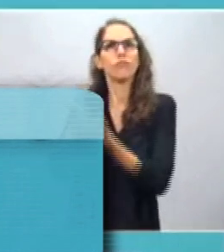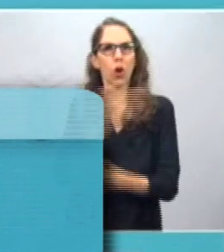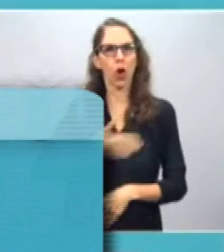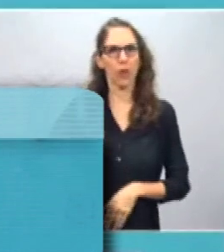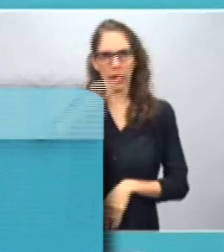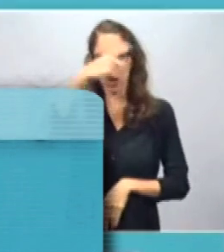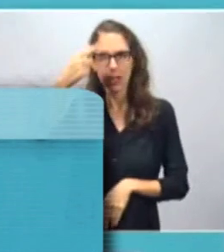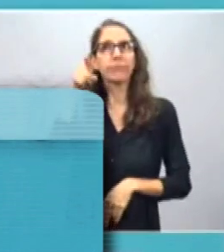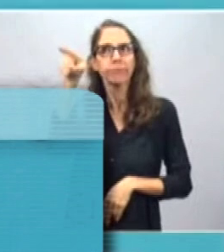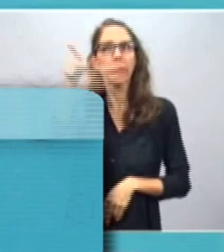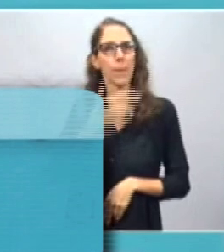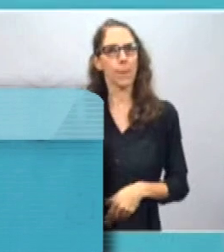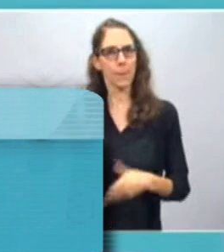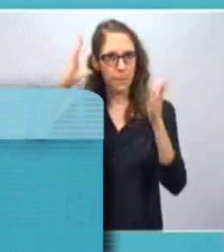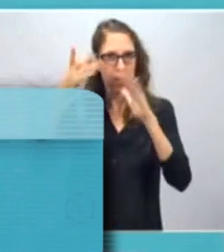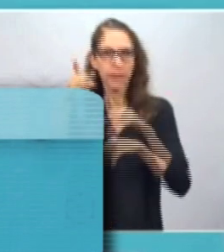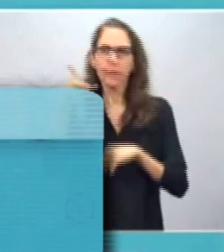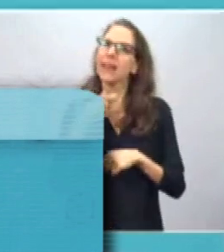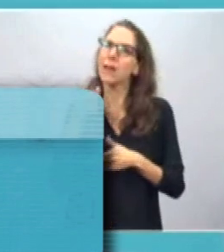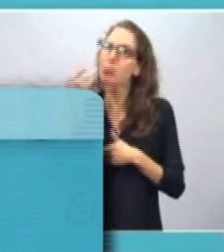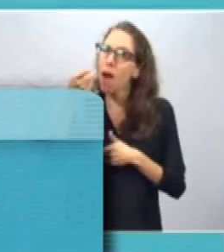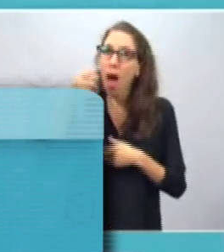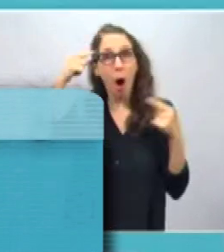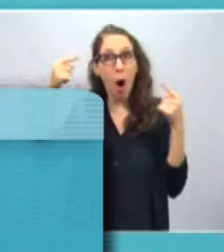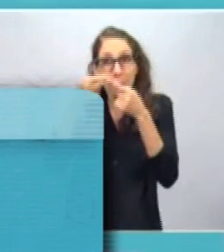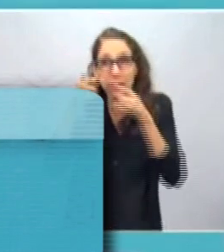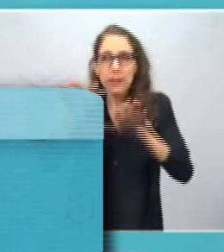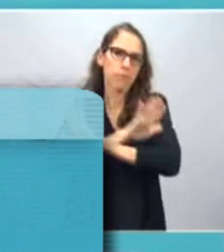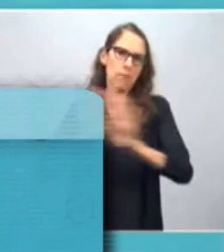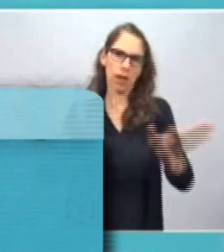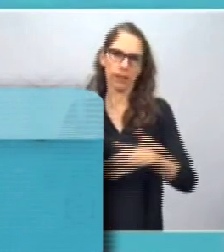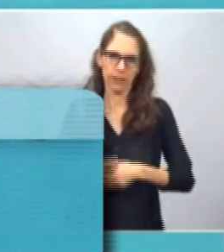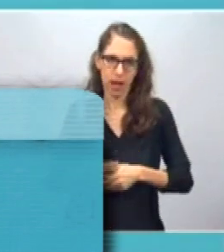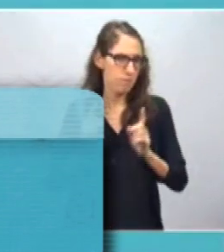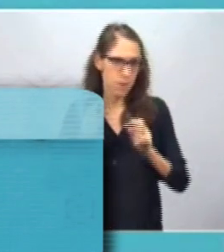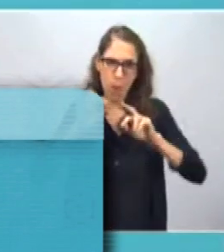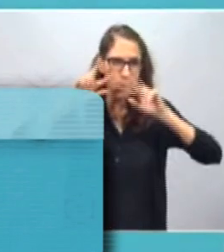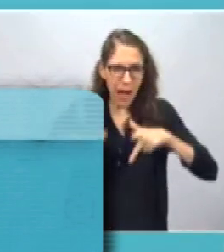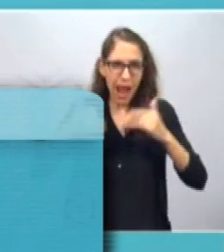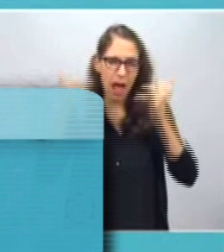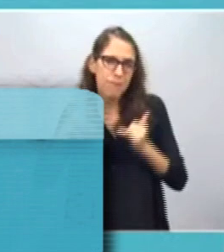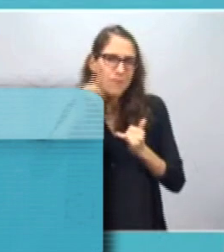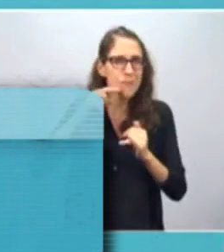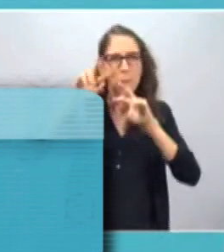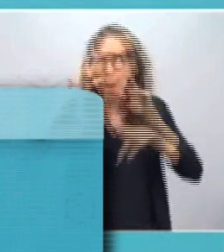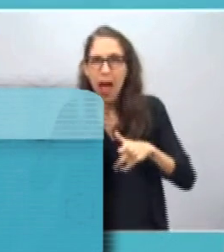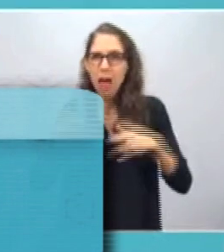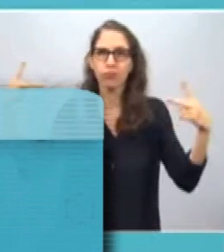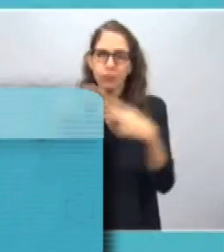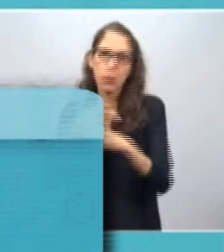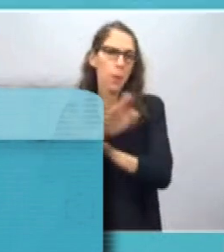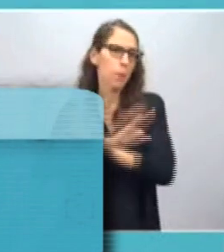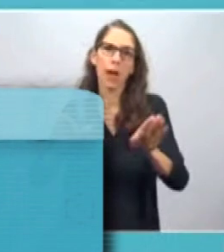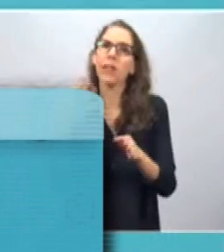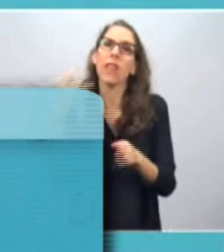de lado este plan sistemático y deliberado, como decíamos, y le devuelva los fondos que le corresponden a